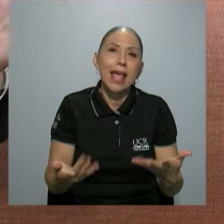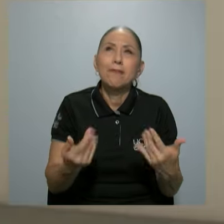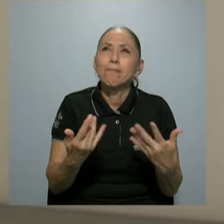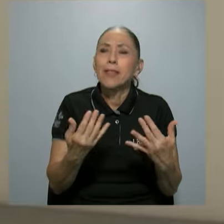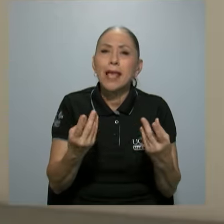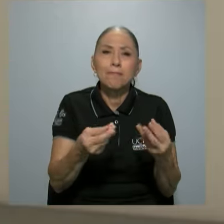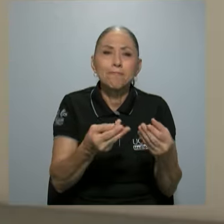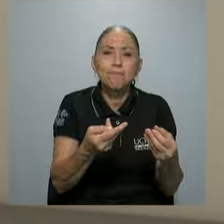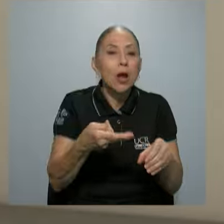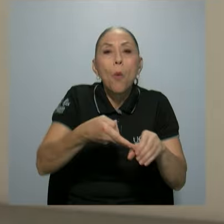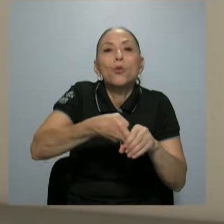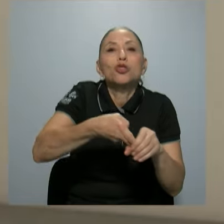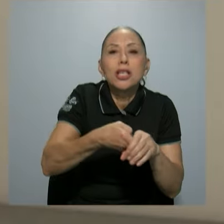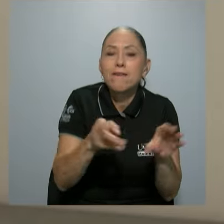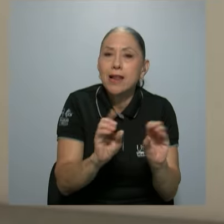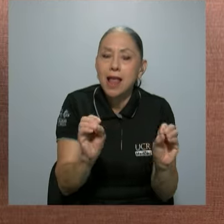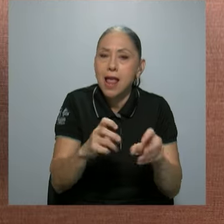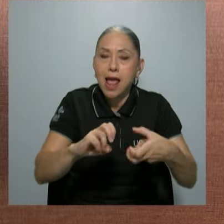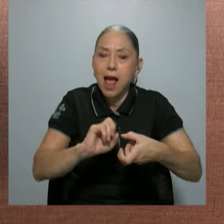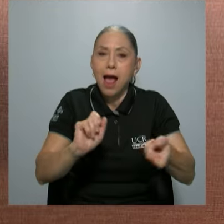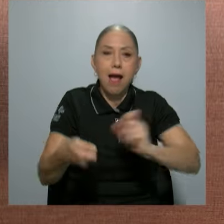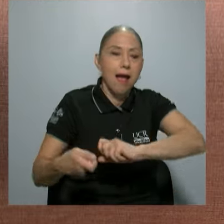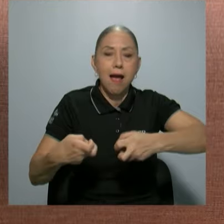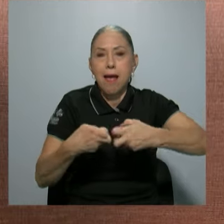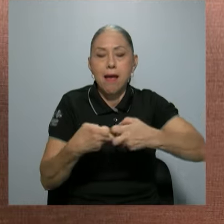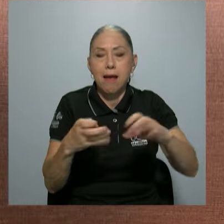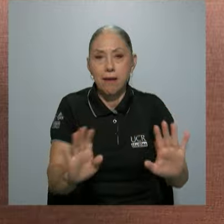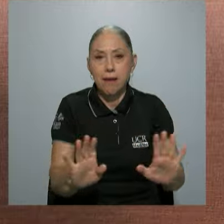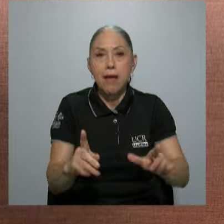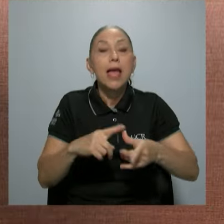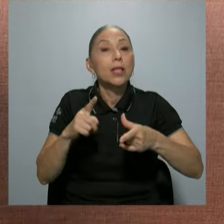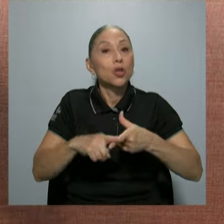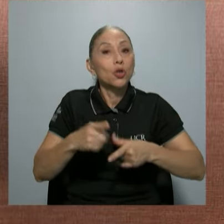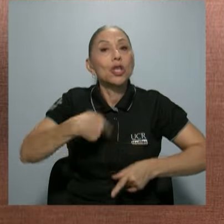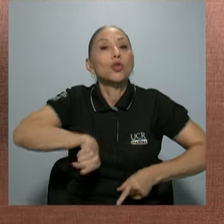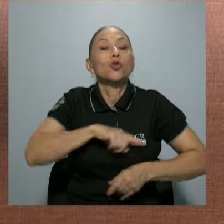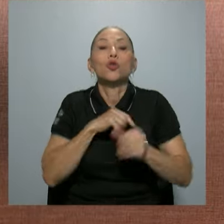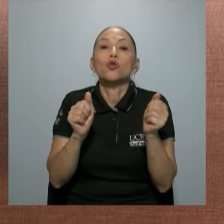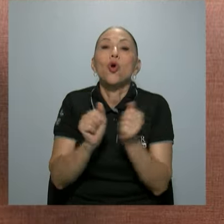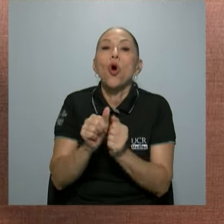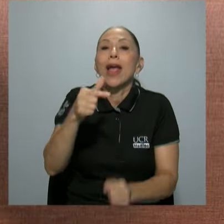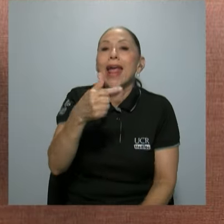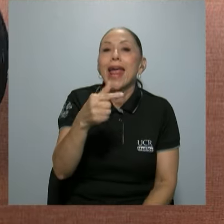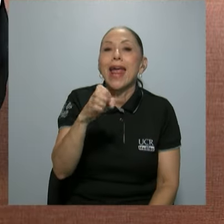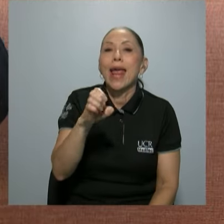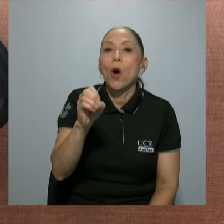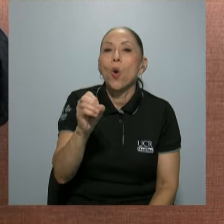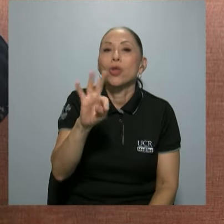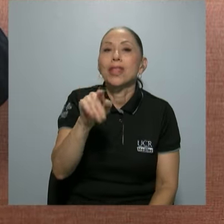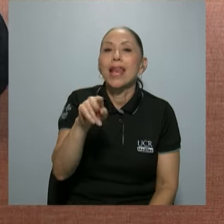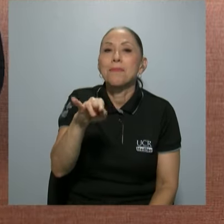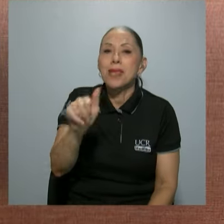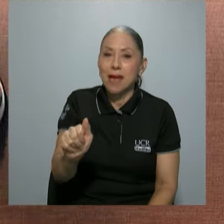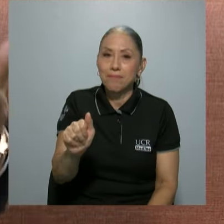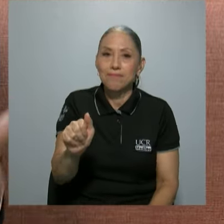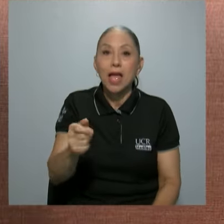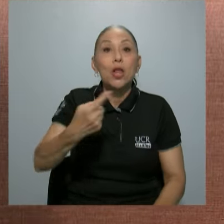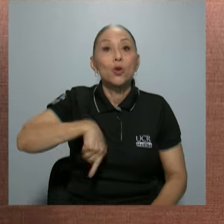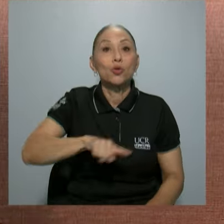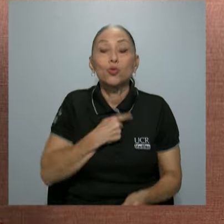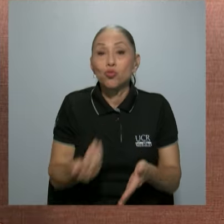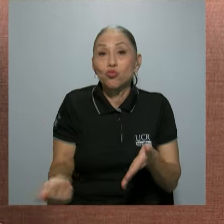de combustible. De combustible. Entonces, vamos con geotermia. vamos a